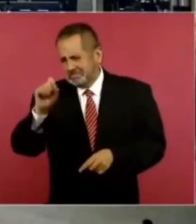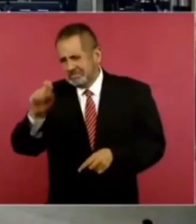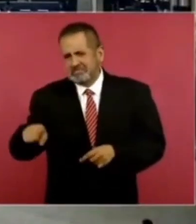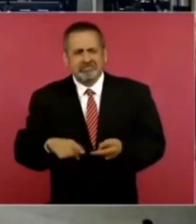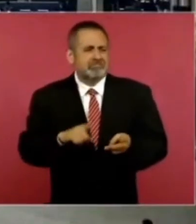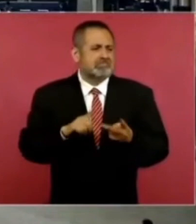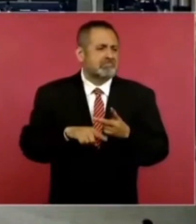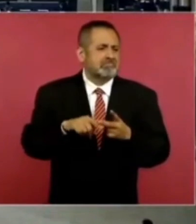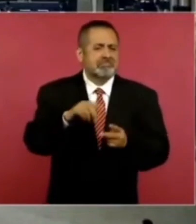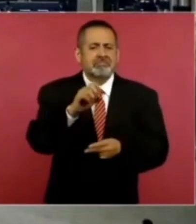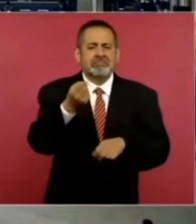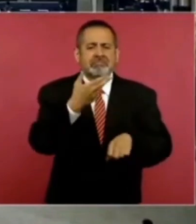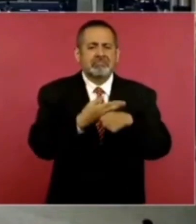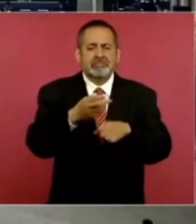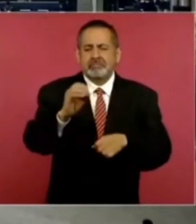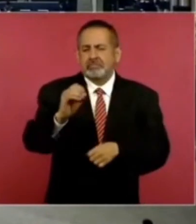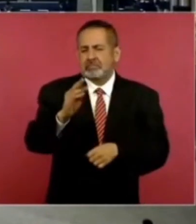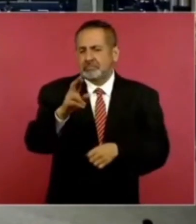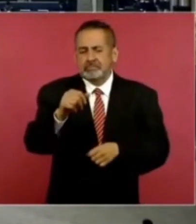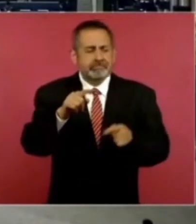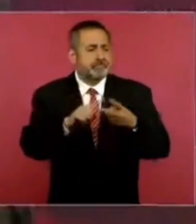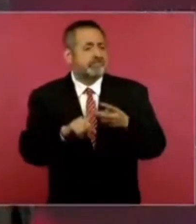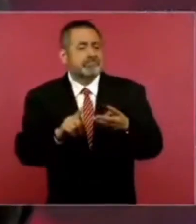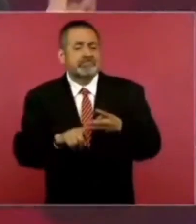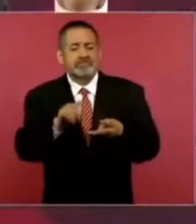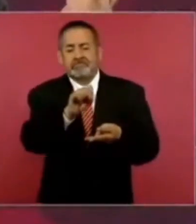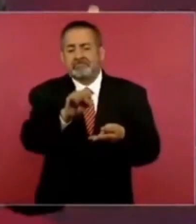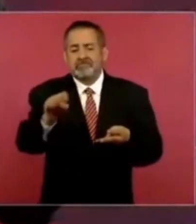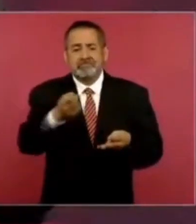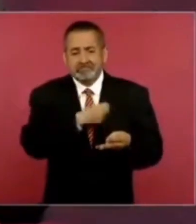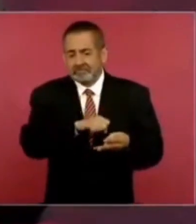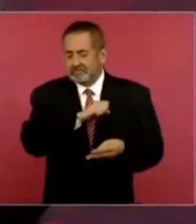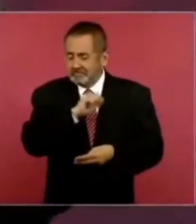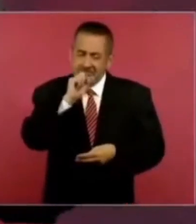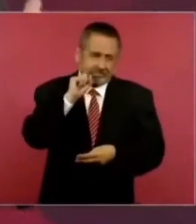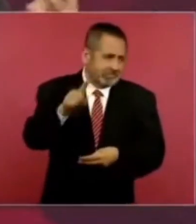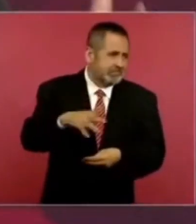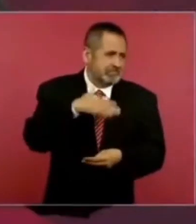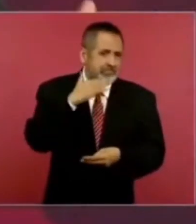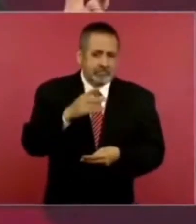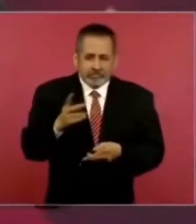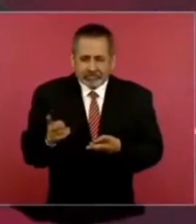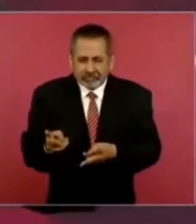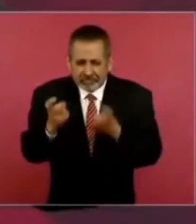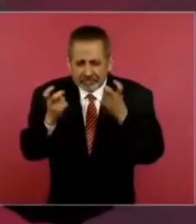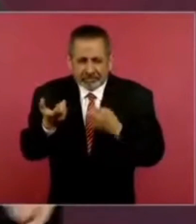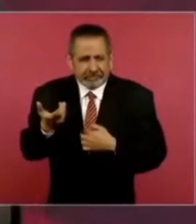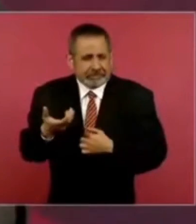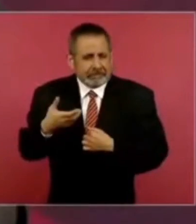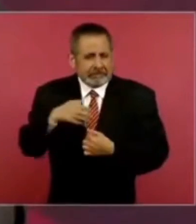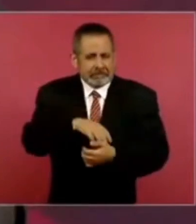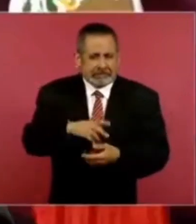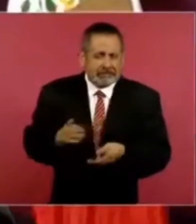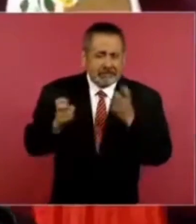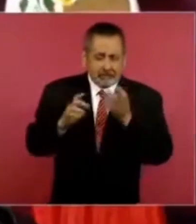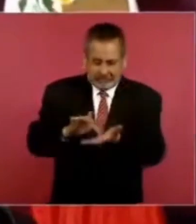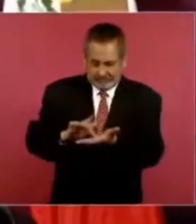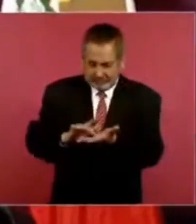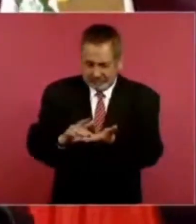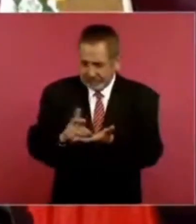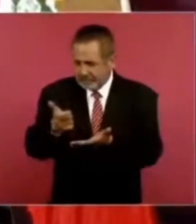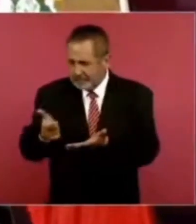obras públicas, salud, imagínense que se robaban el dinero de las